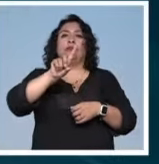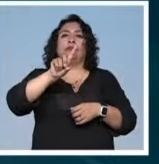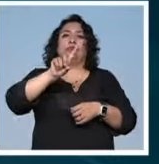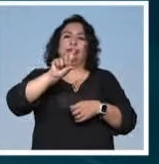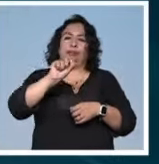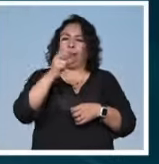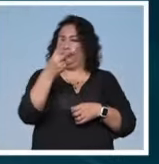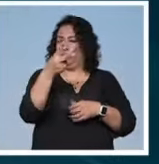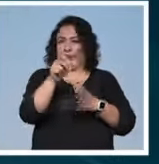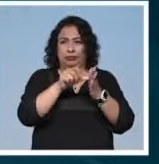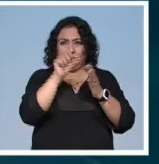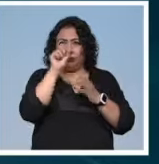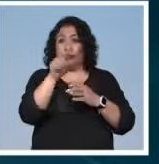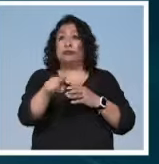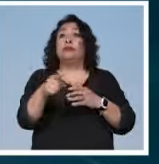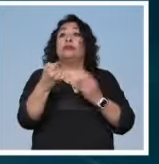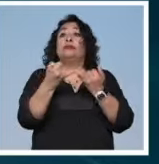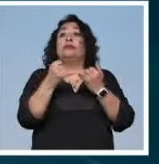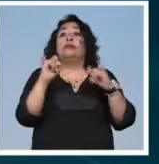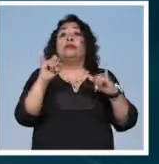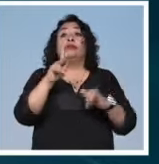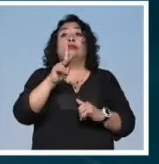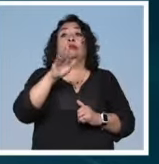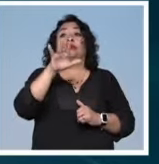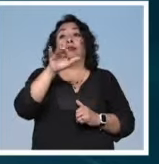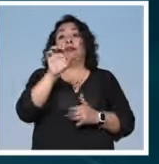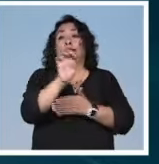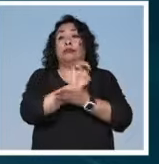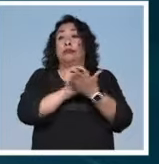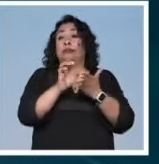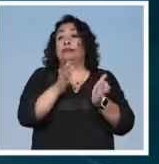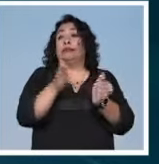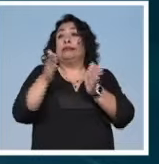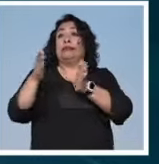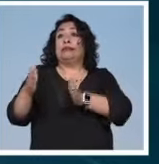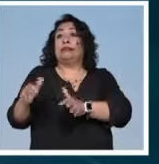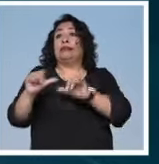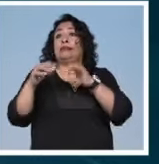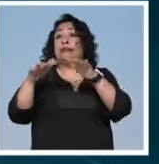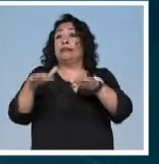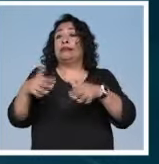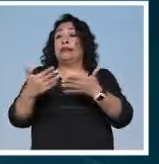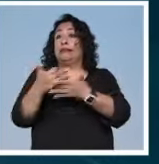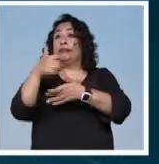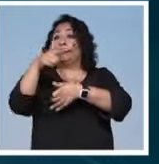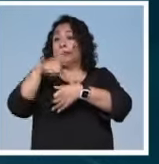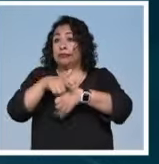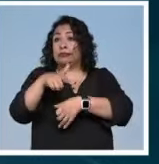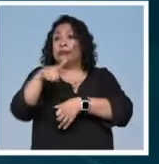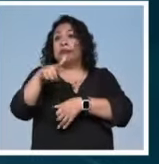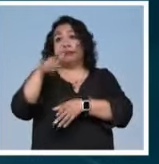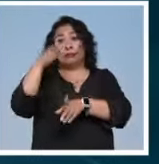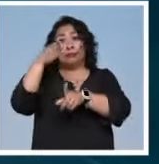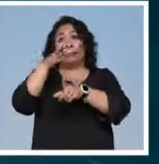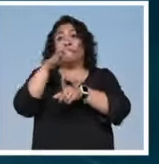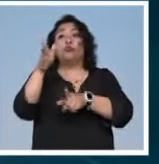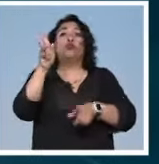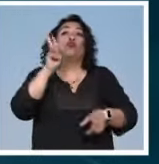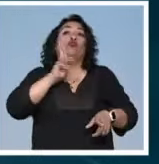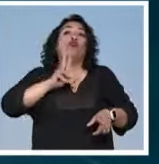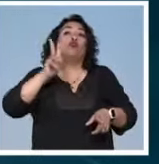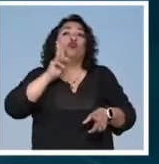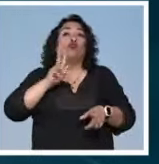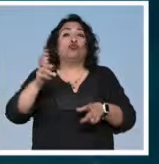mes se inaugurará el pabellón escénico. Estará a un costado del Auditorio Nacional y será dedicado a la